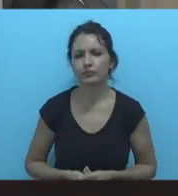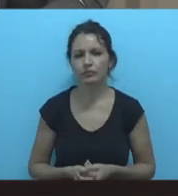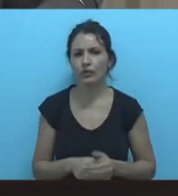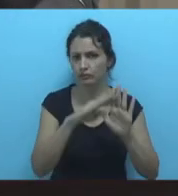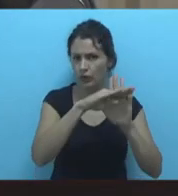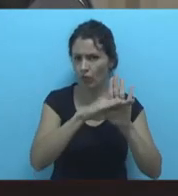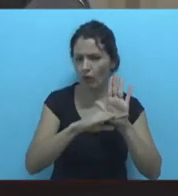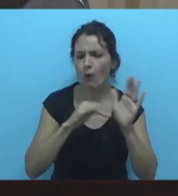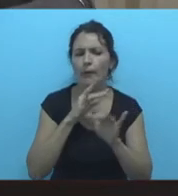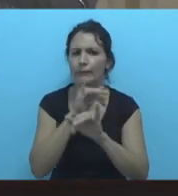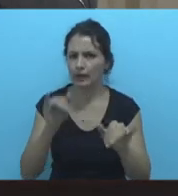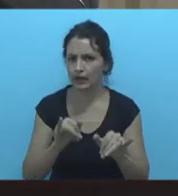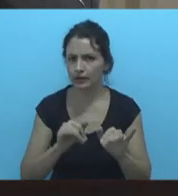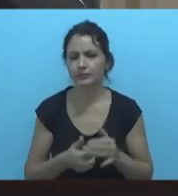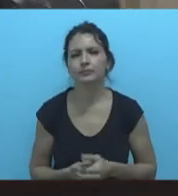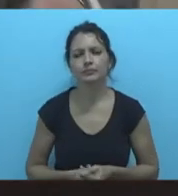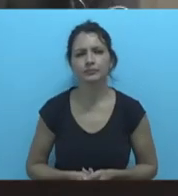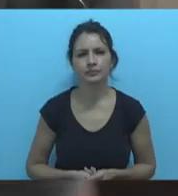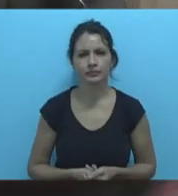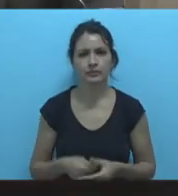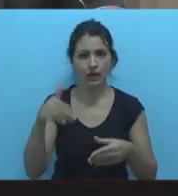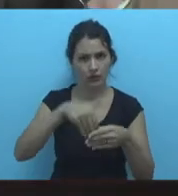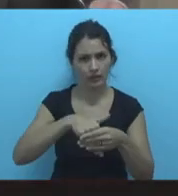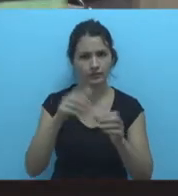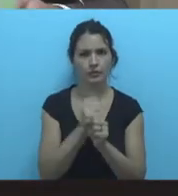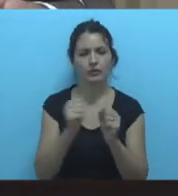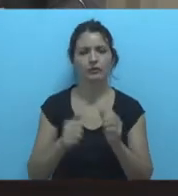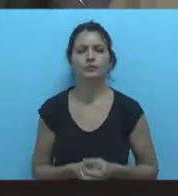En consideración el proyecto. Aprobado.